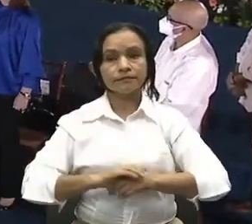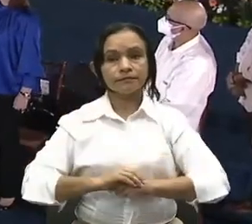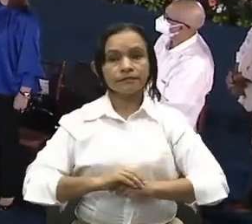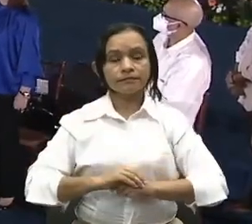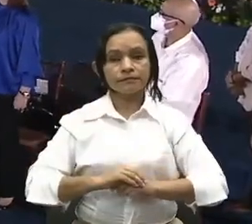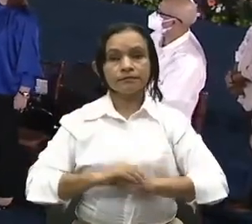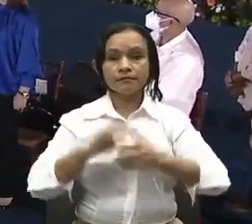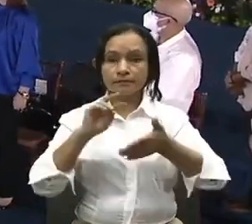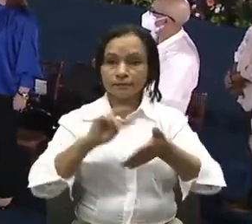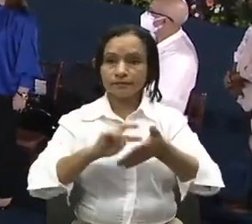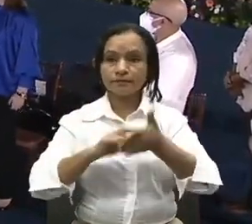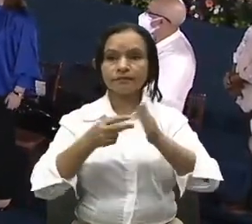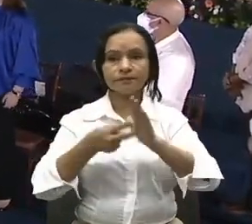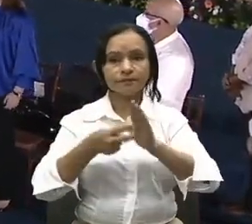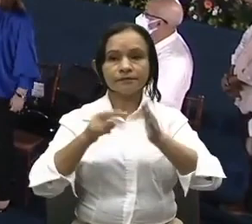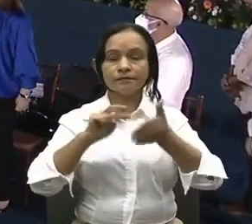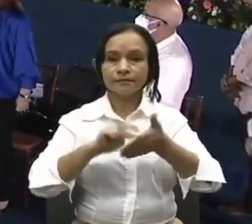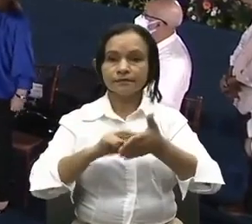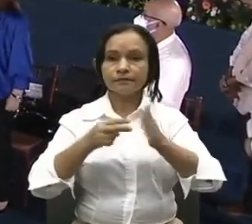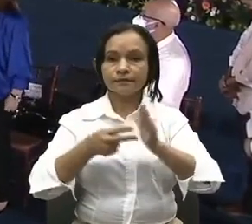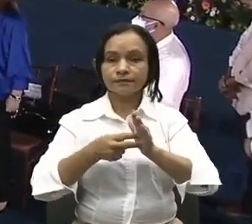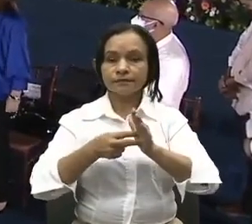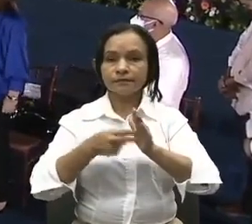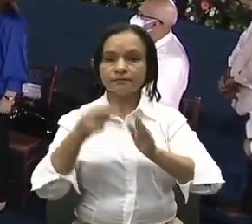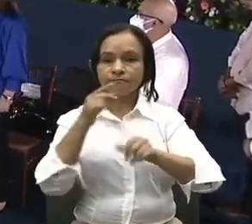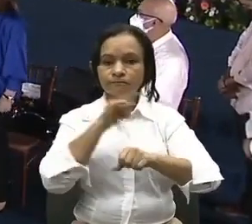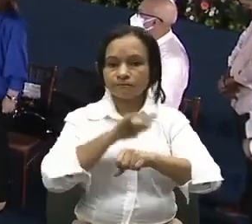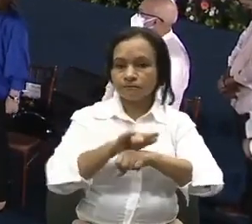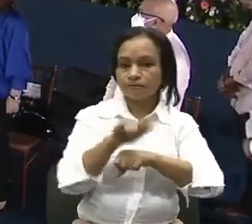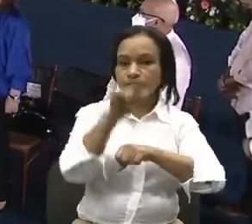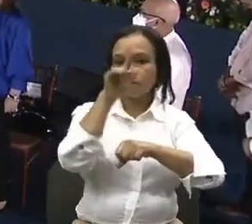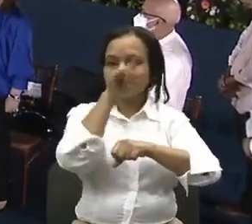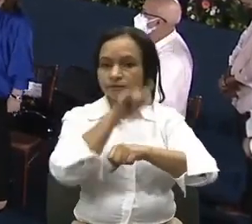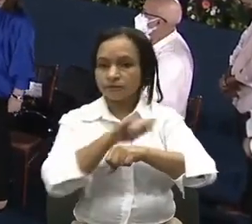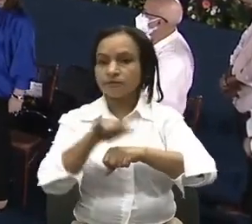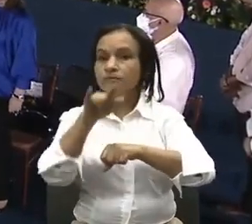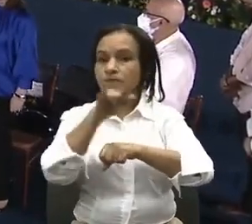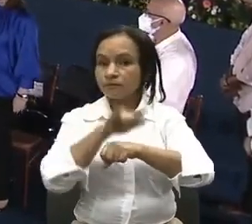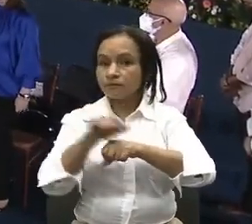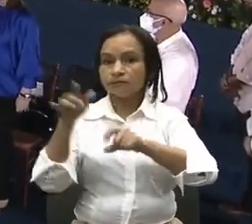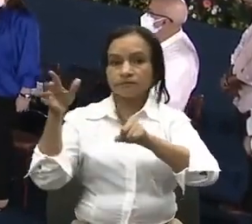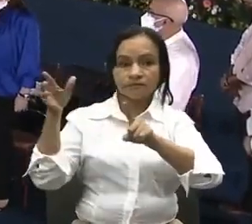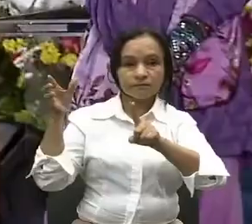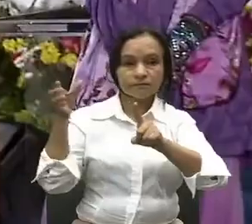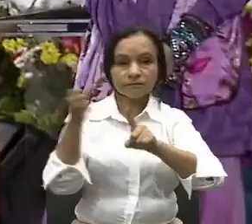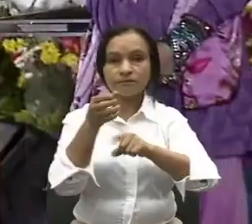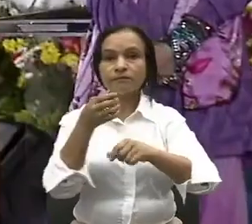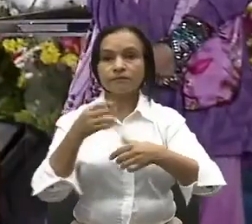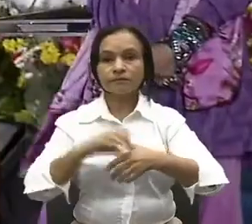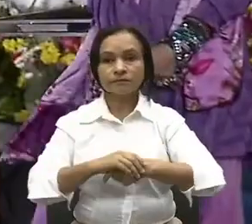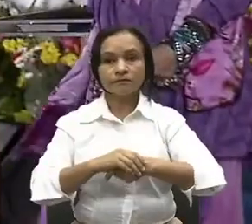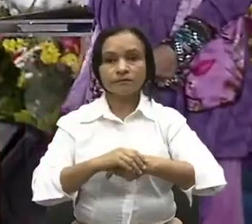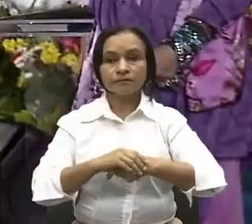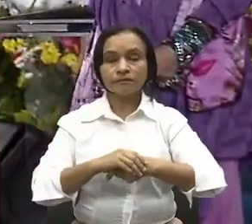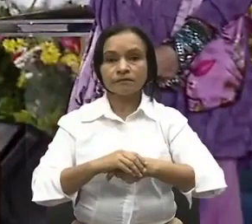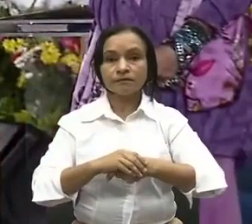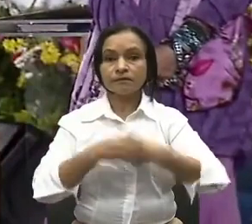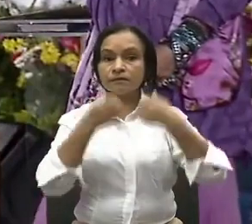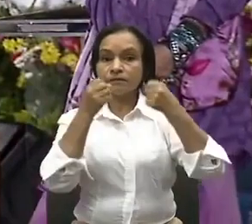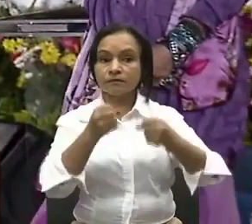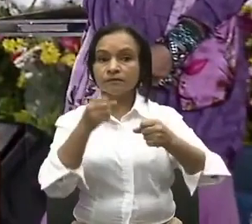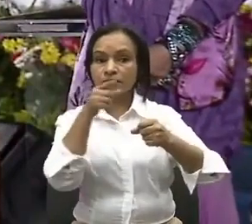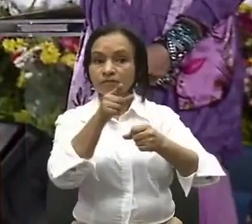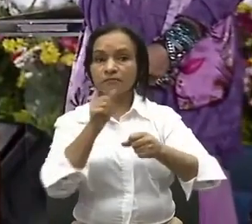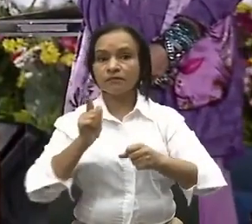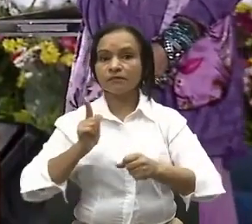Y por eso lo han perseguido, y por eso lo tienen